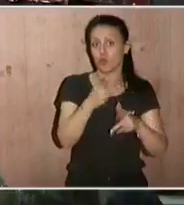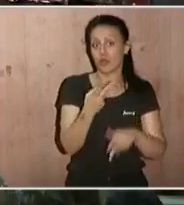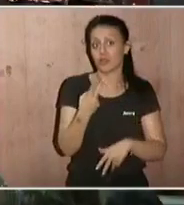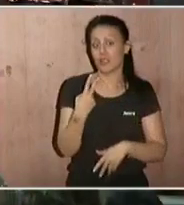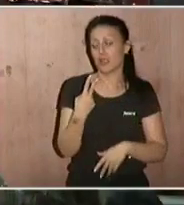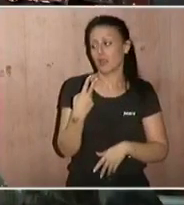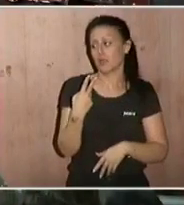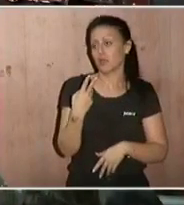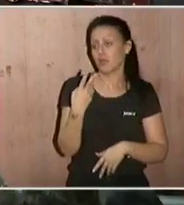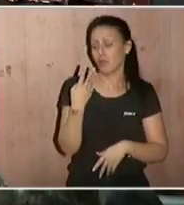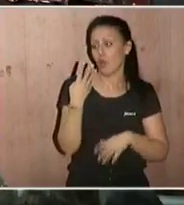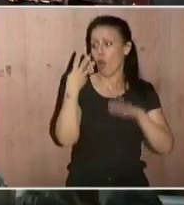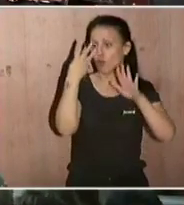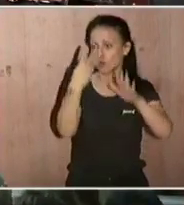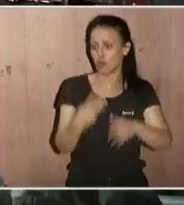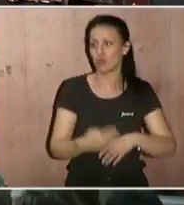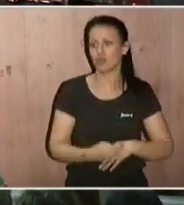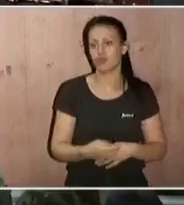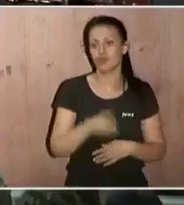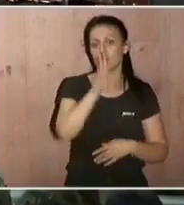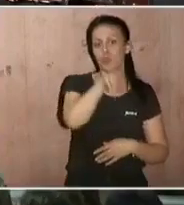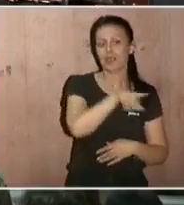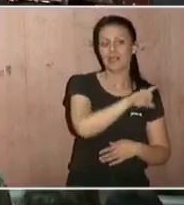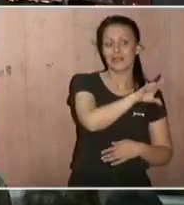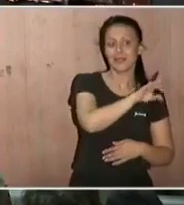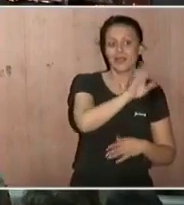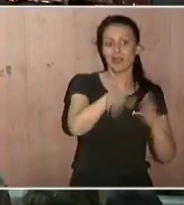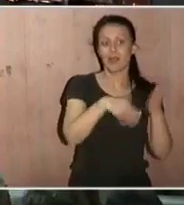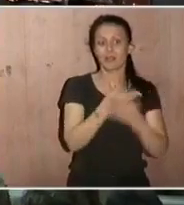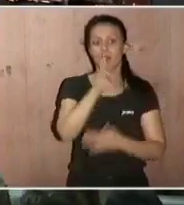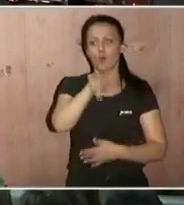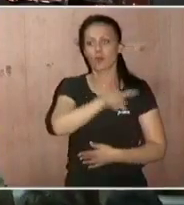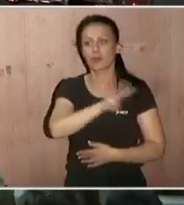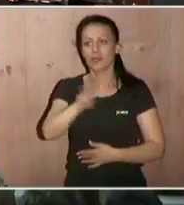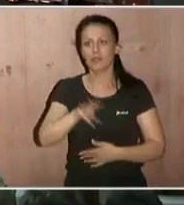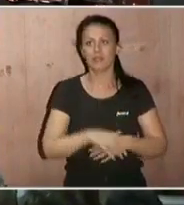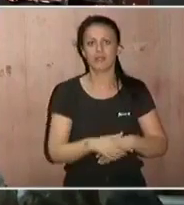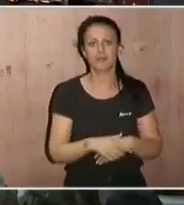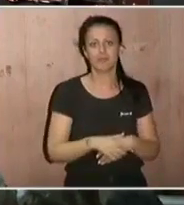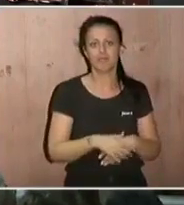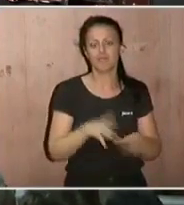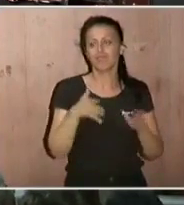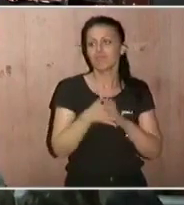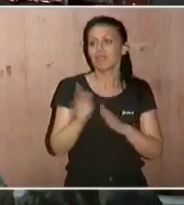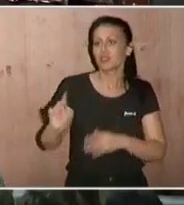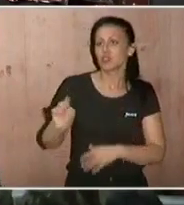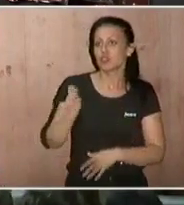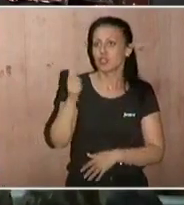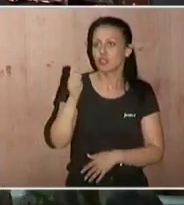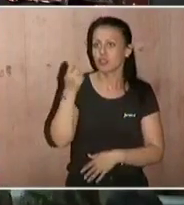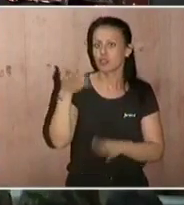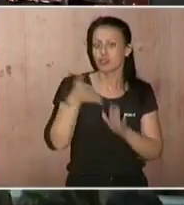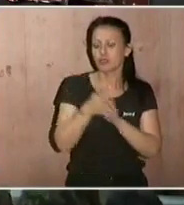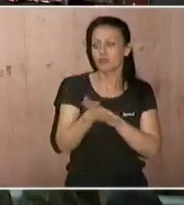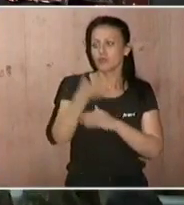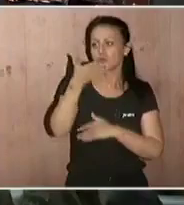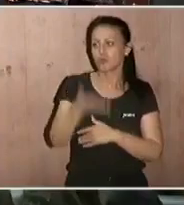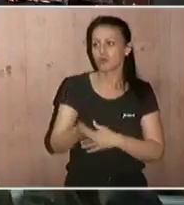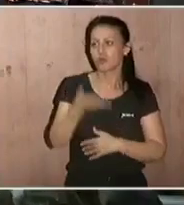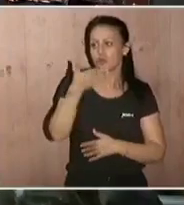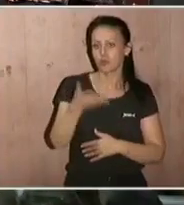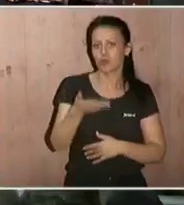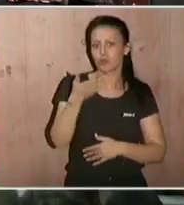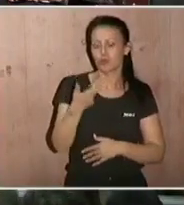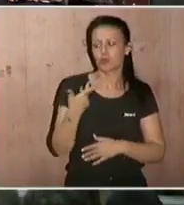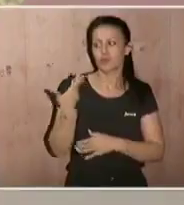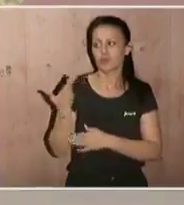de 2015 a 2023. Esos méritos han sido fundamento, a su vez, para su